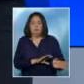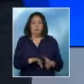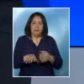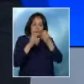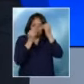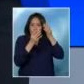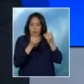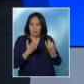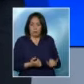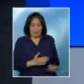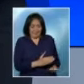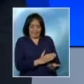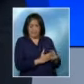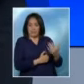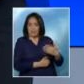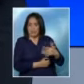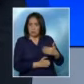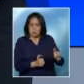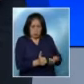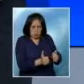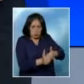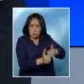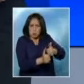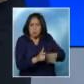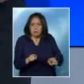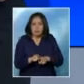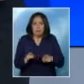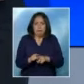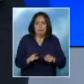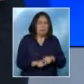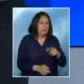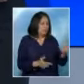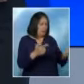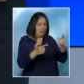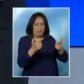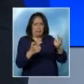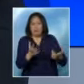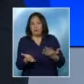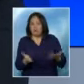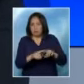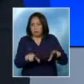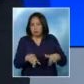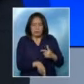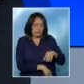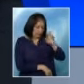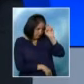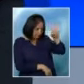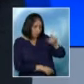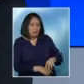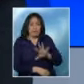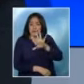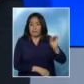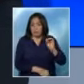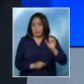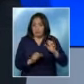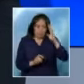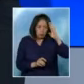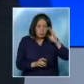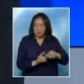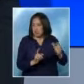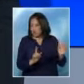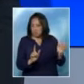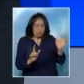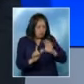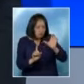Información porque esta madrugada se desató una persecución y una balacera en el distrito de La Victoria. Al menos 50 policías se movilizaron para capturar a 4